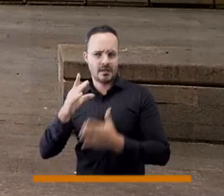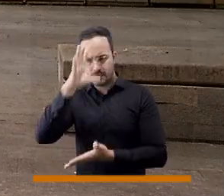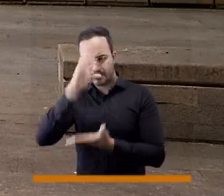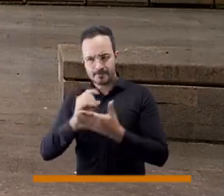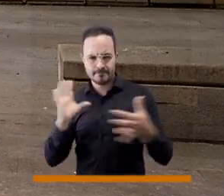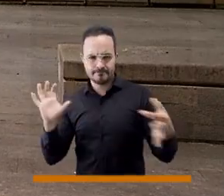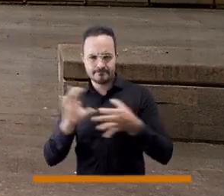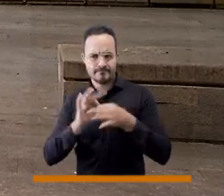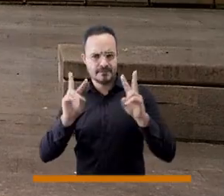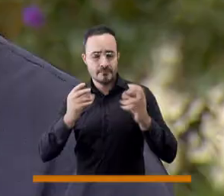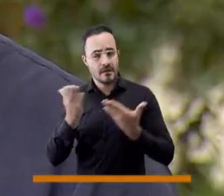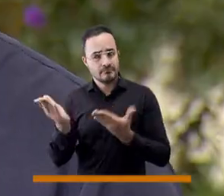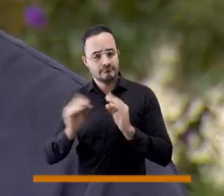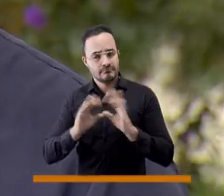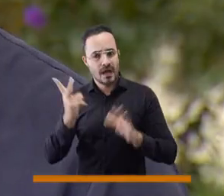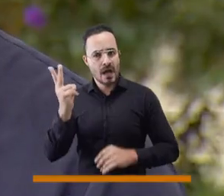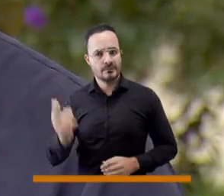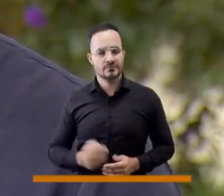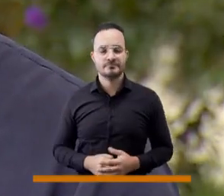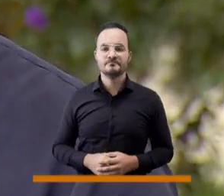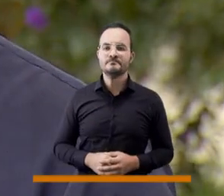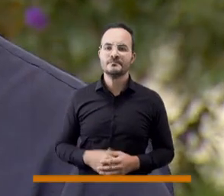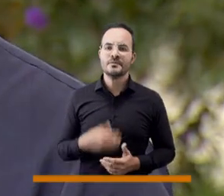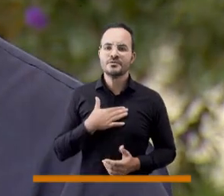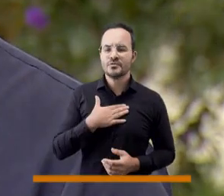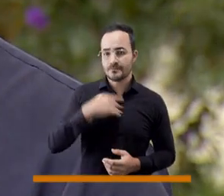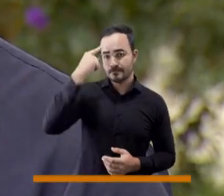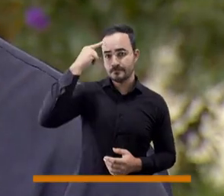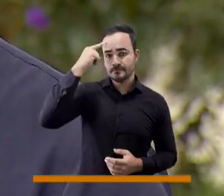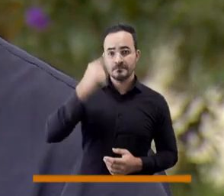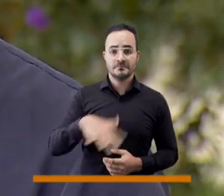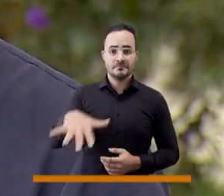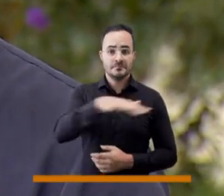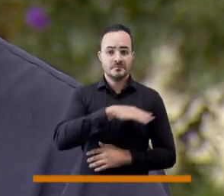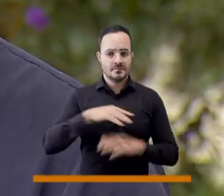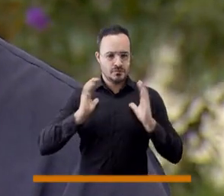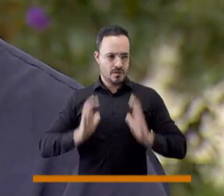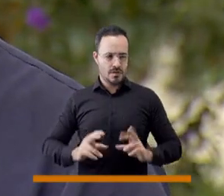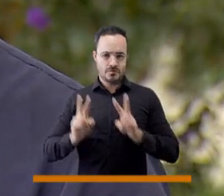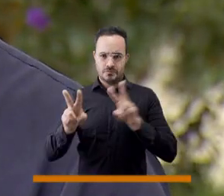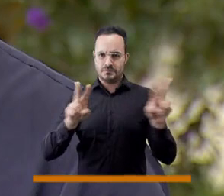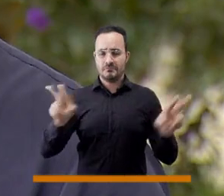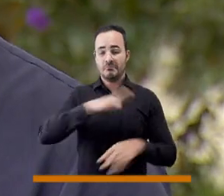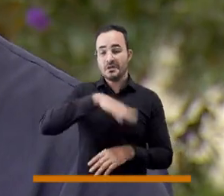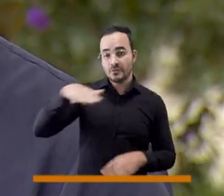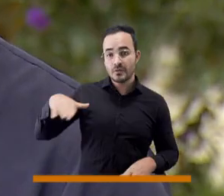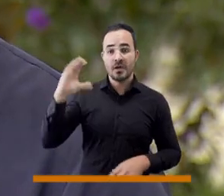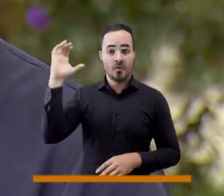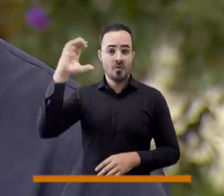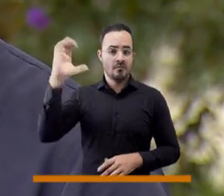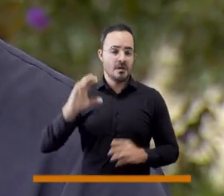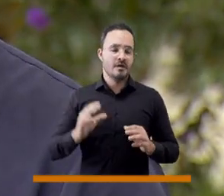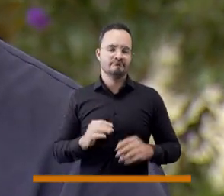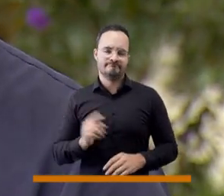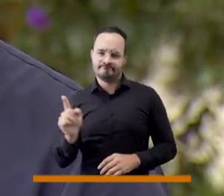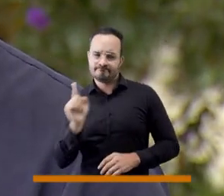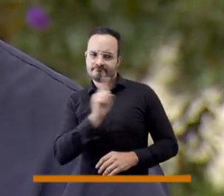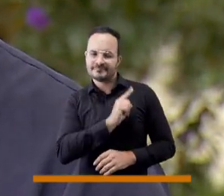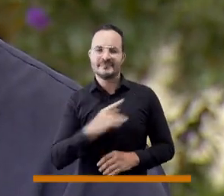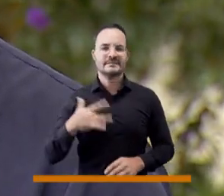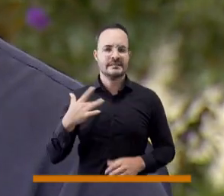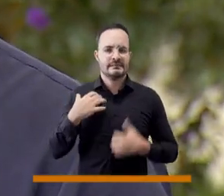concejal anfitrión. Bueno, yo creo que hoy la ciudadanía en Antioquia, en el país,